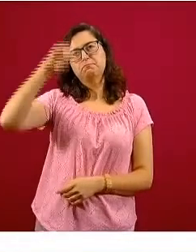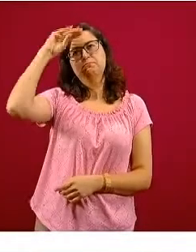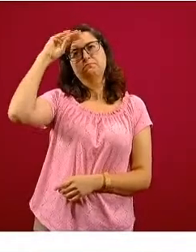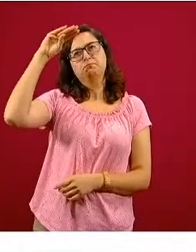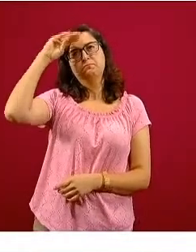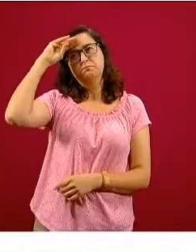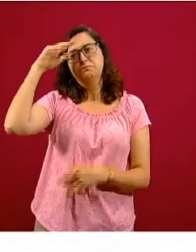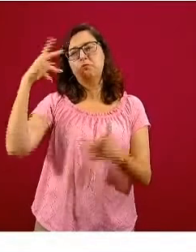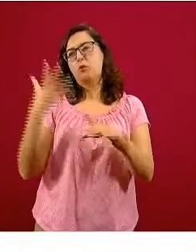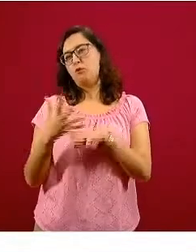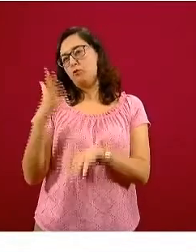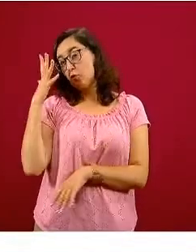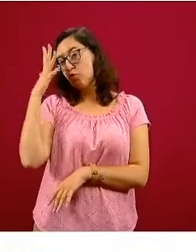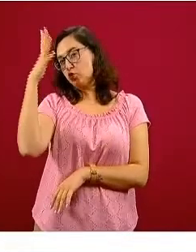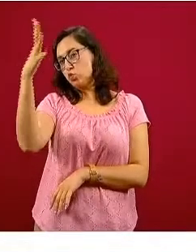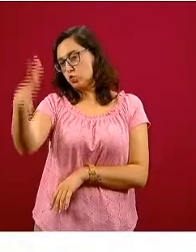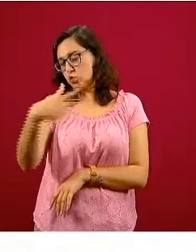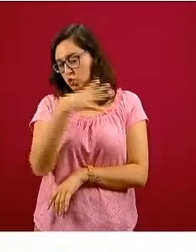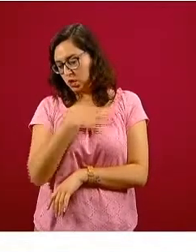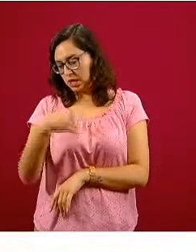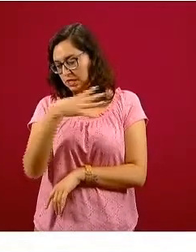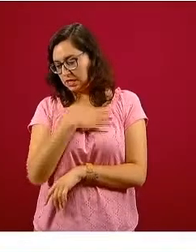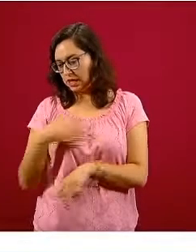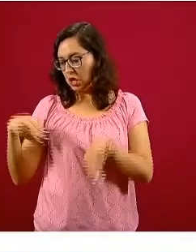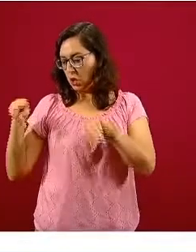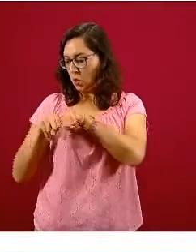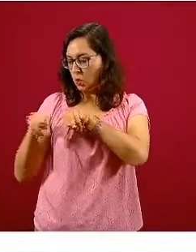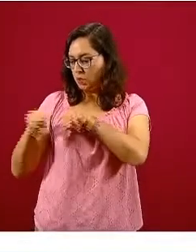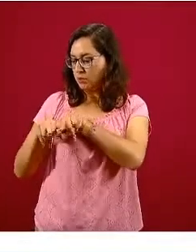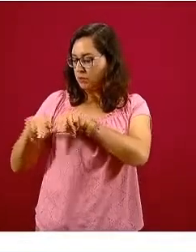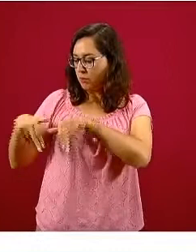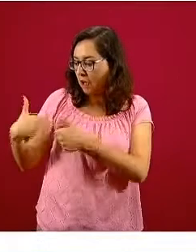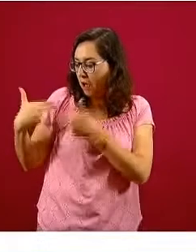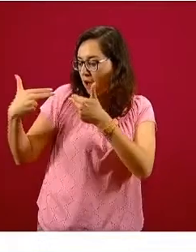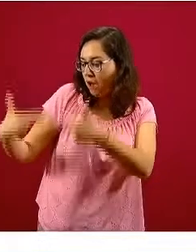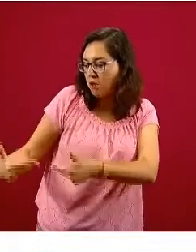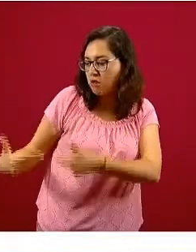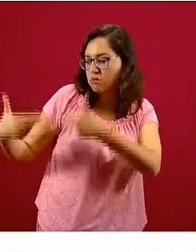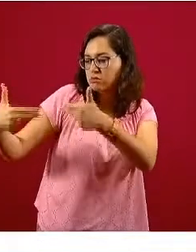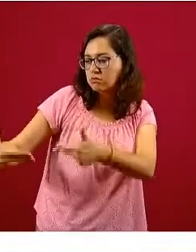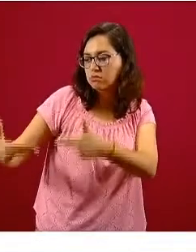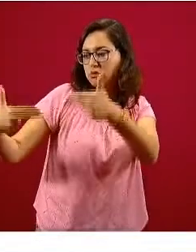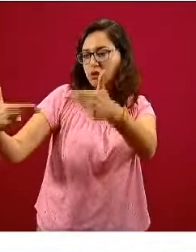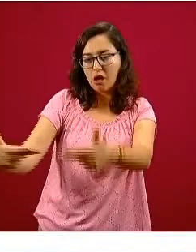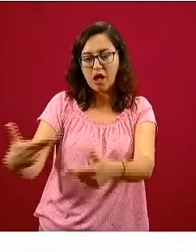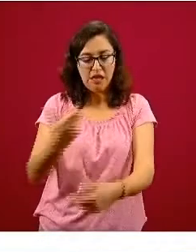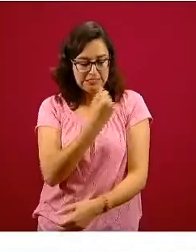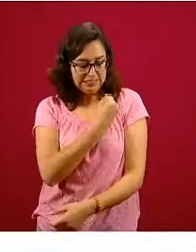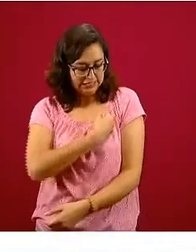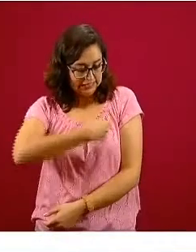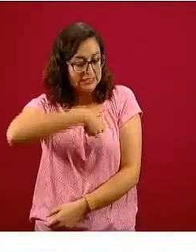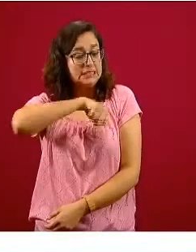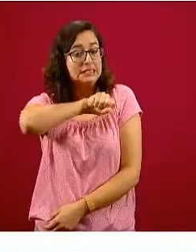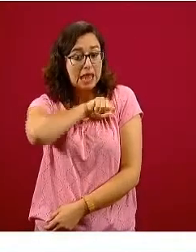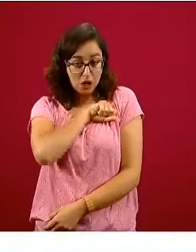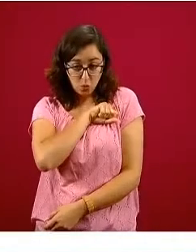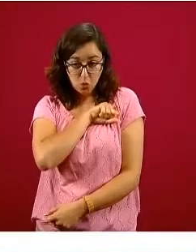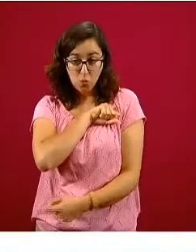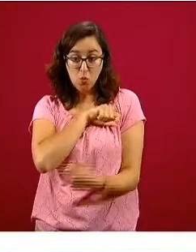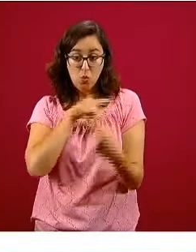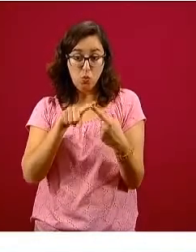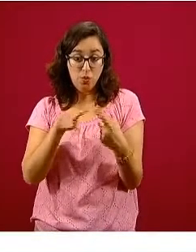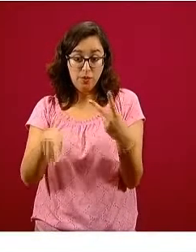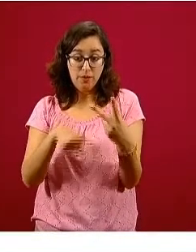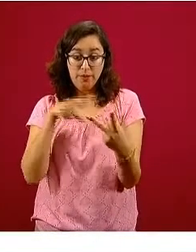un país en donde seamos más saludables y donde